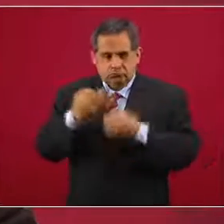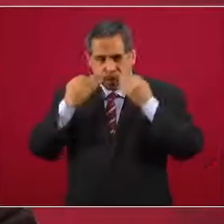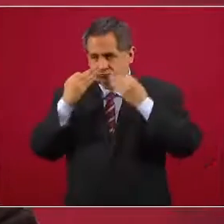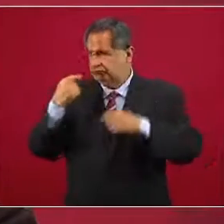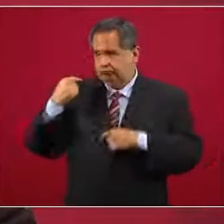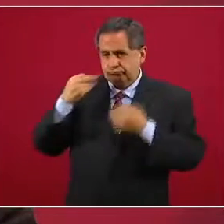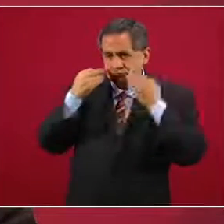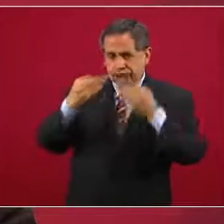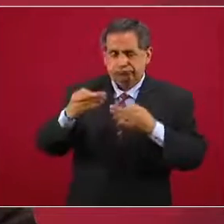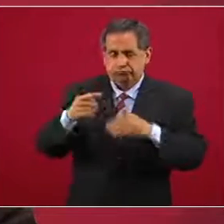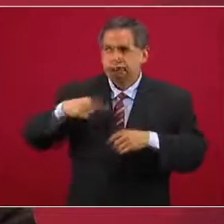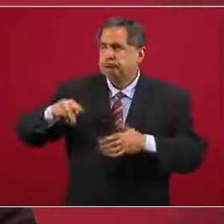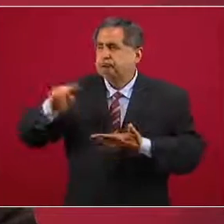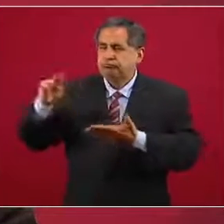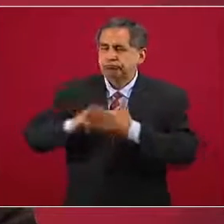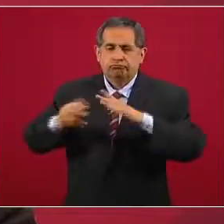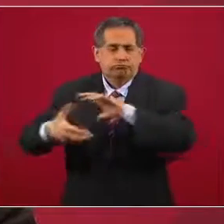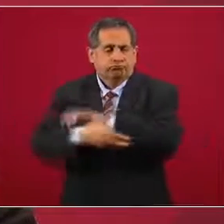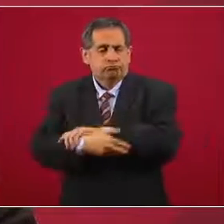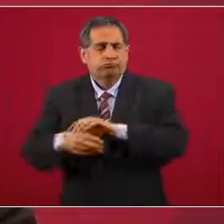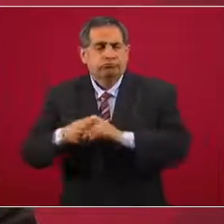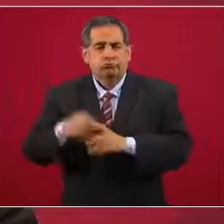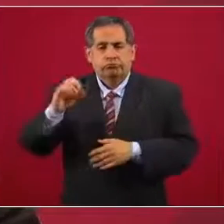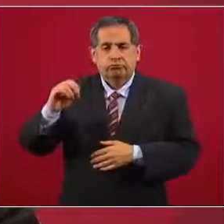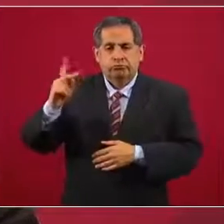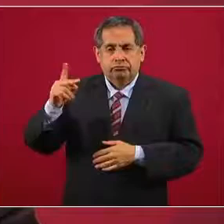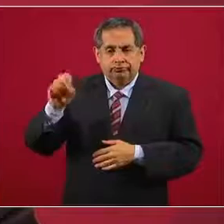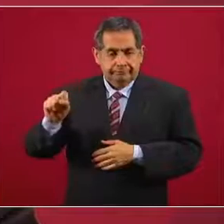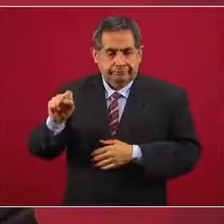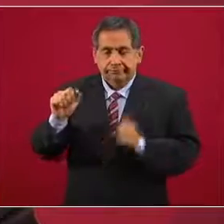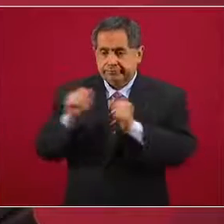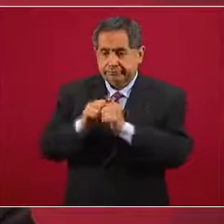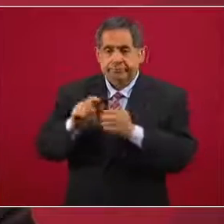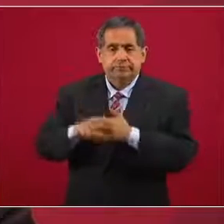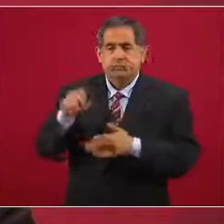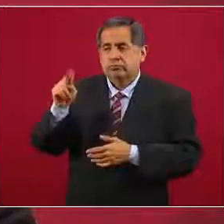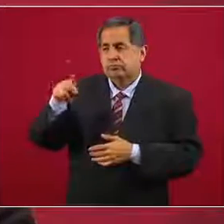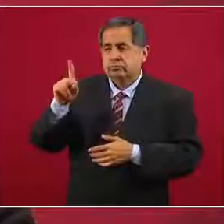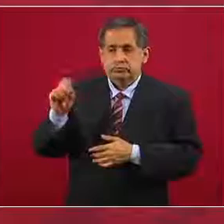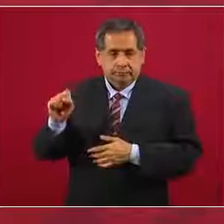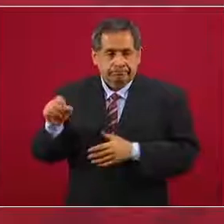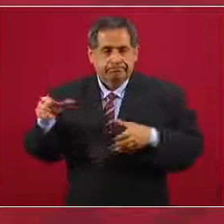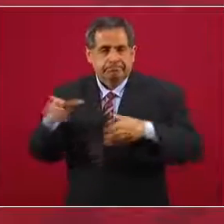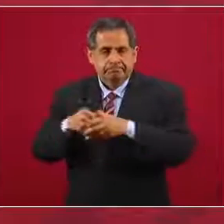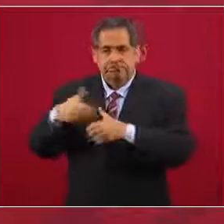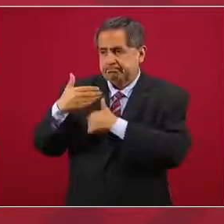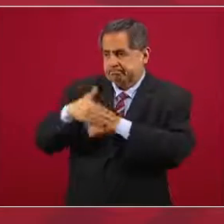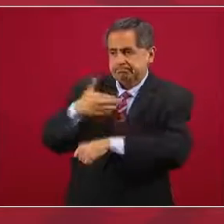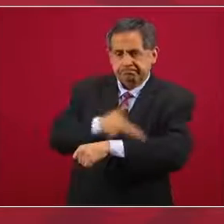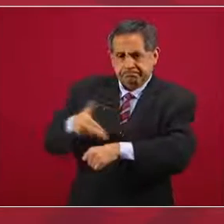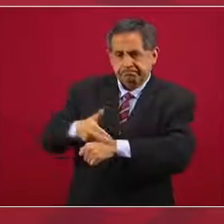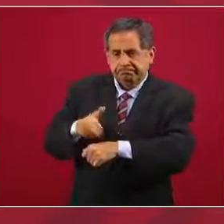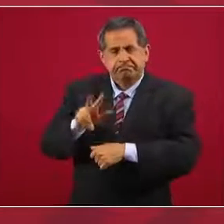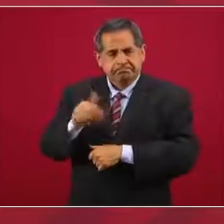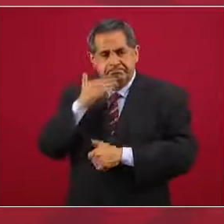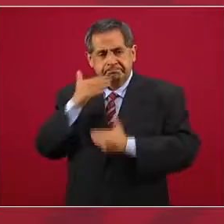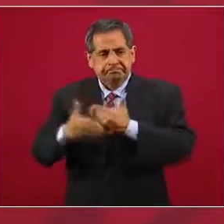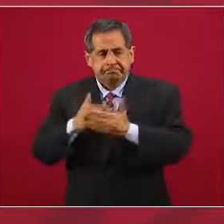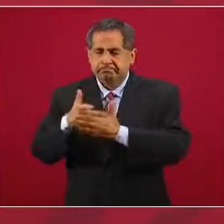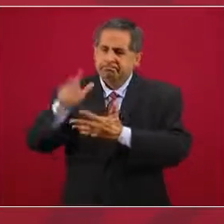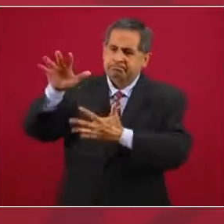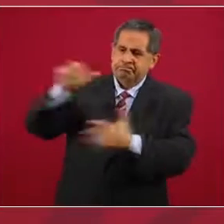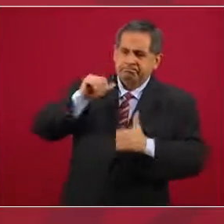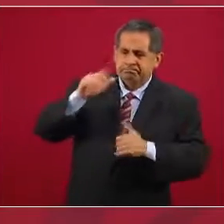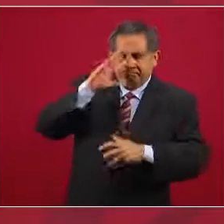aquí, un convenio con la OPS y con la UNOPS, que está en camino y está en buen camino